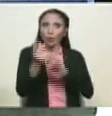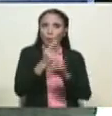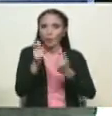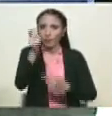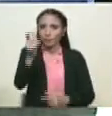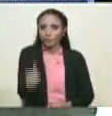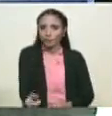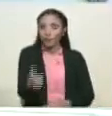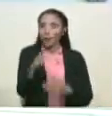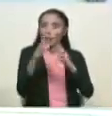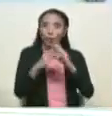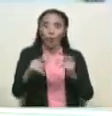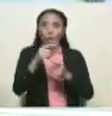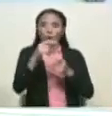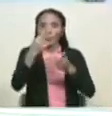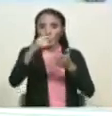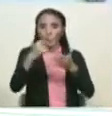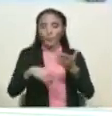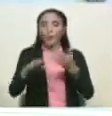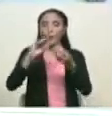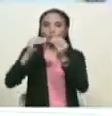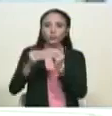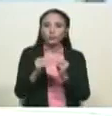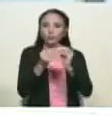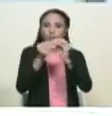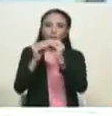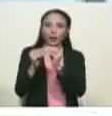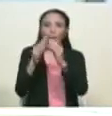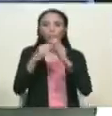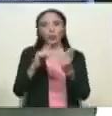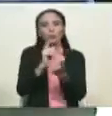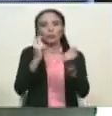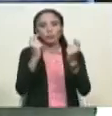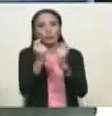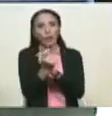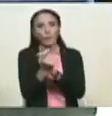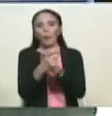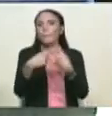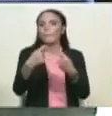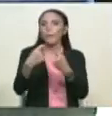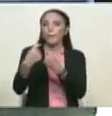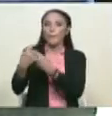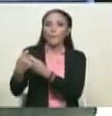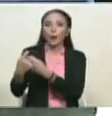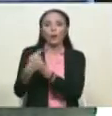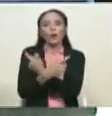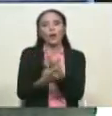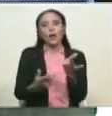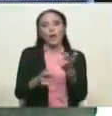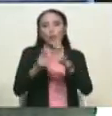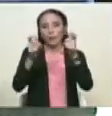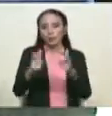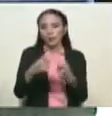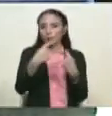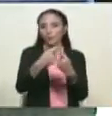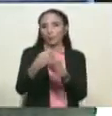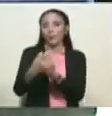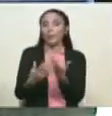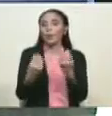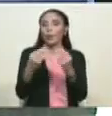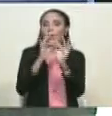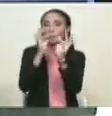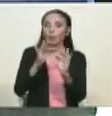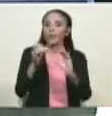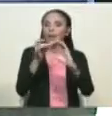para ajustar la tabla de los luchadores sociales a partir de hoy a través del carnet de la patria